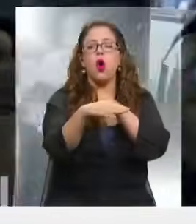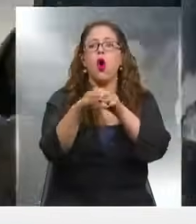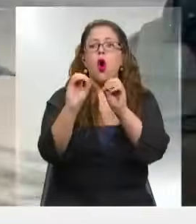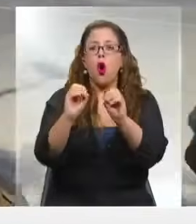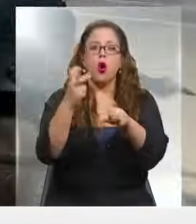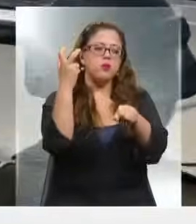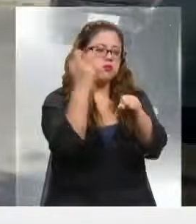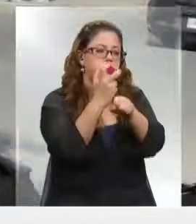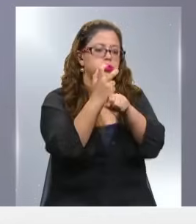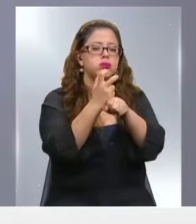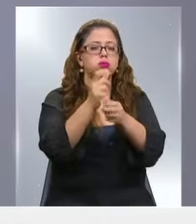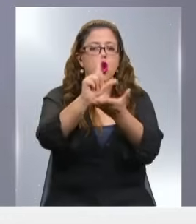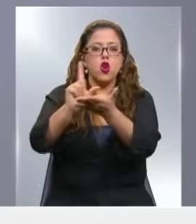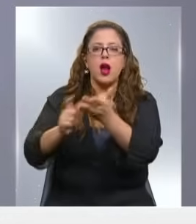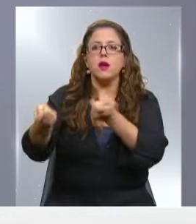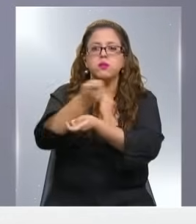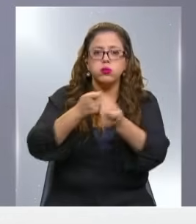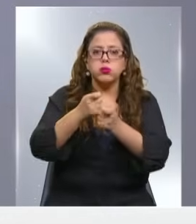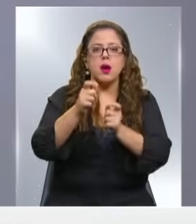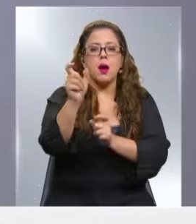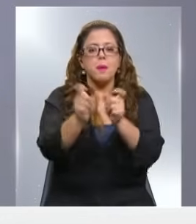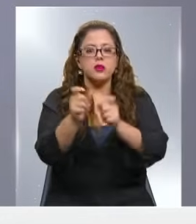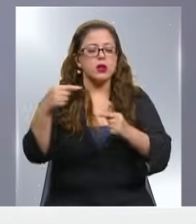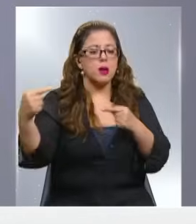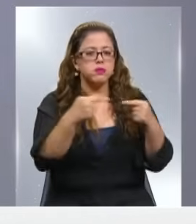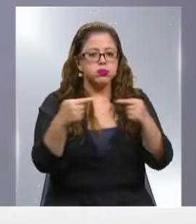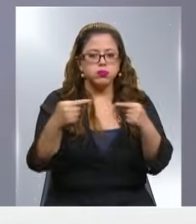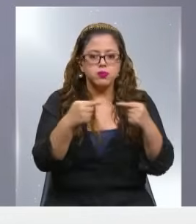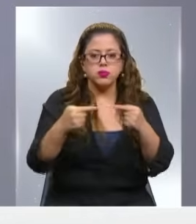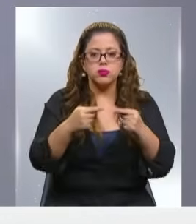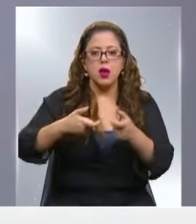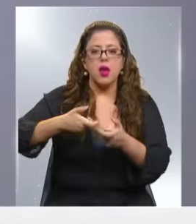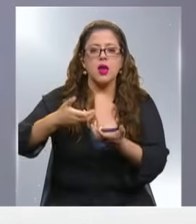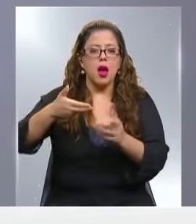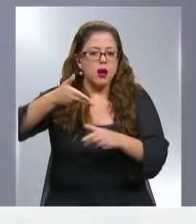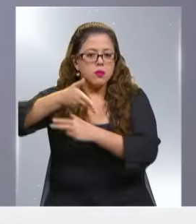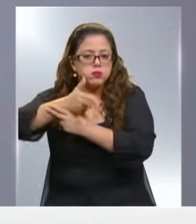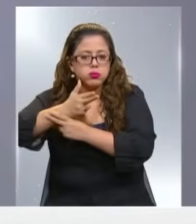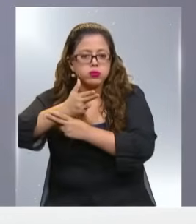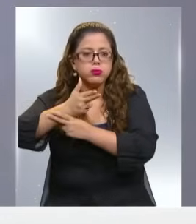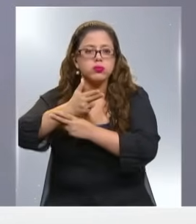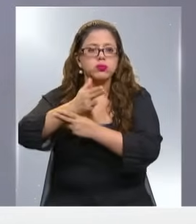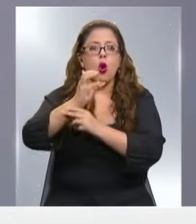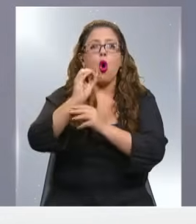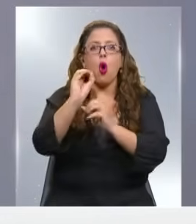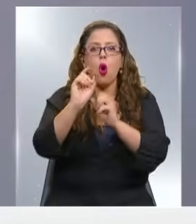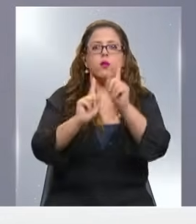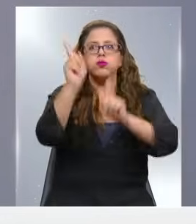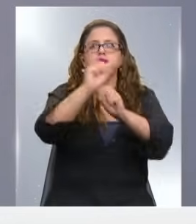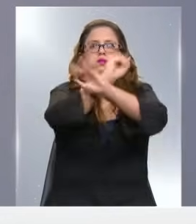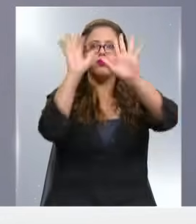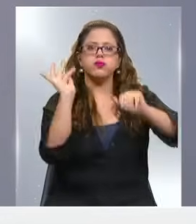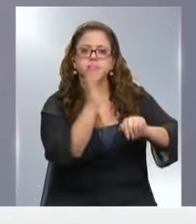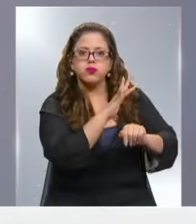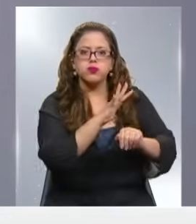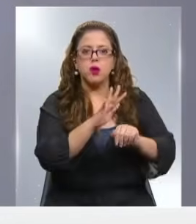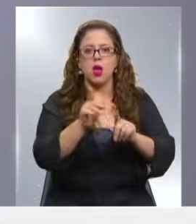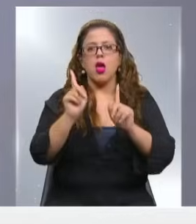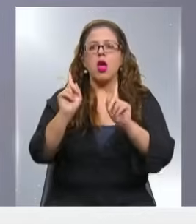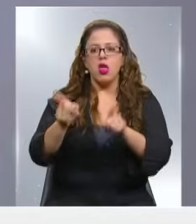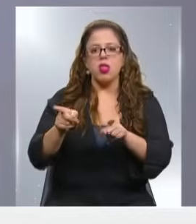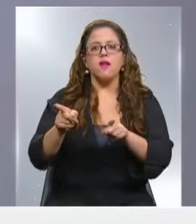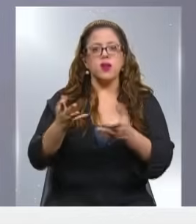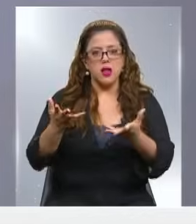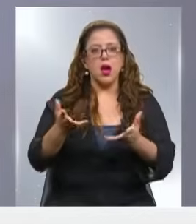un local comercial, quienes participen en riñas o porten armas y hagan uso de armas de fuego o fuegos artificiales van a tener que responder a sus actos